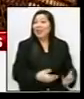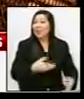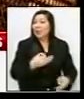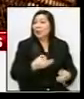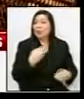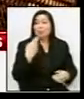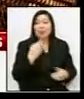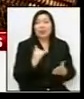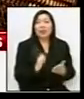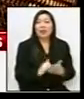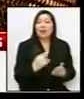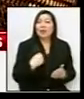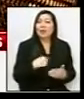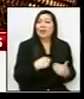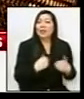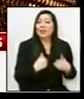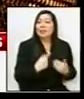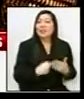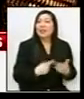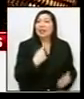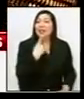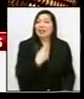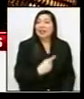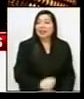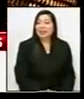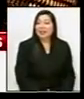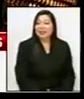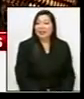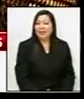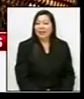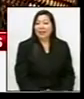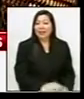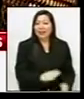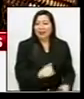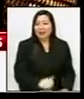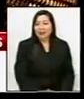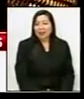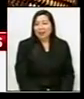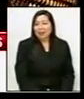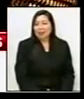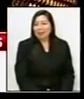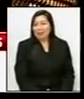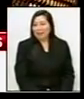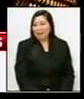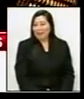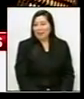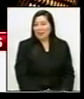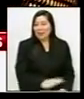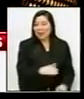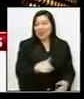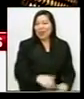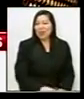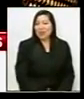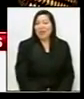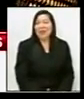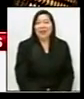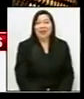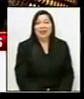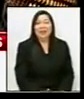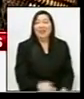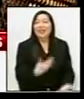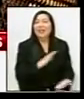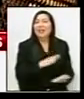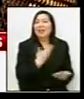político, en la que nosotros tenemos que calificar si algunos de los indicios que hemos recogido a través de la